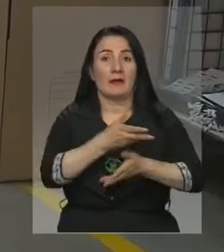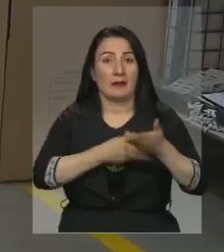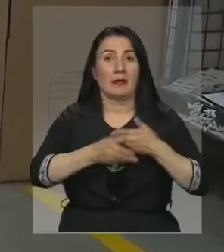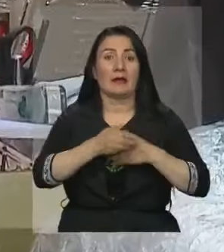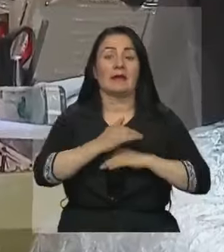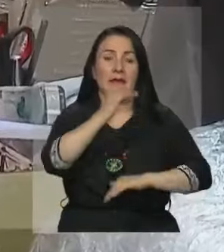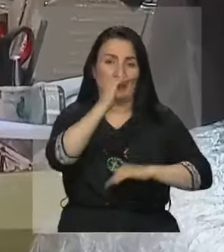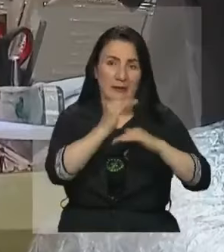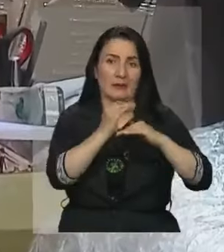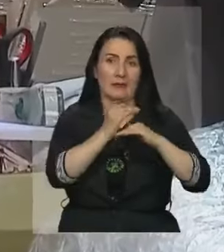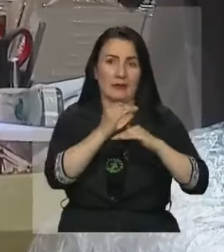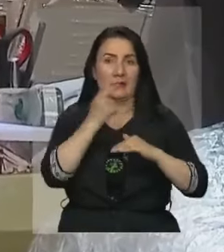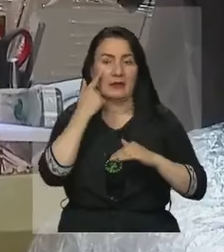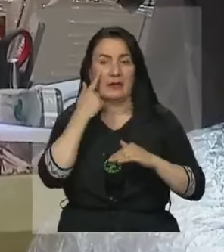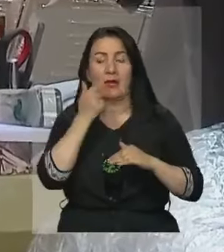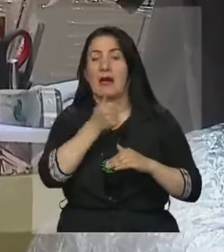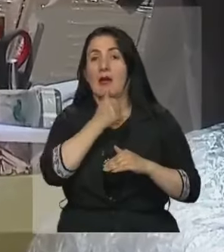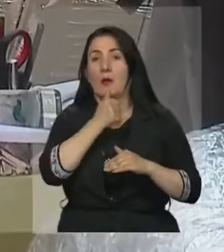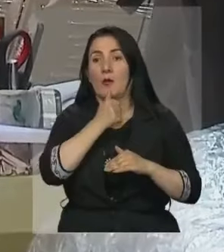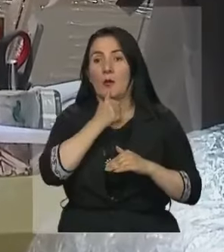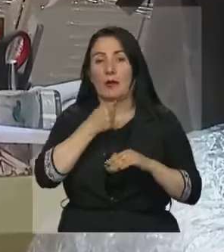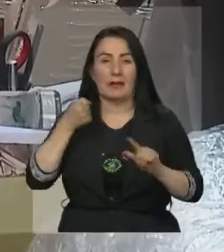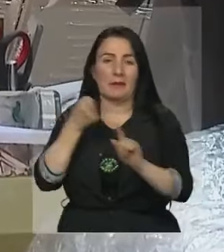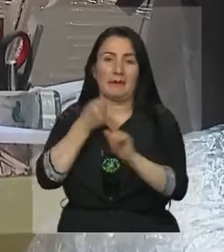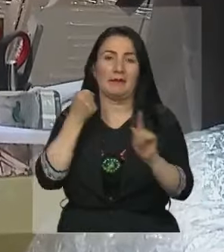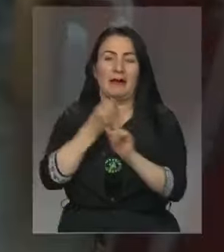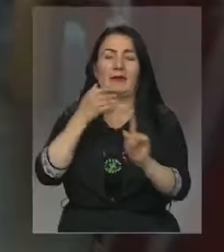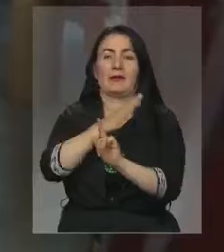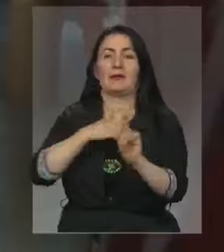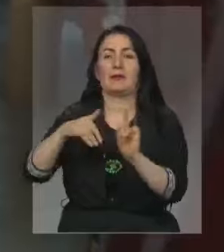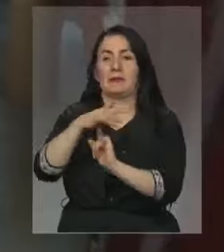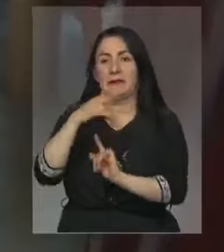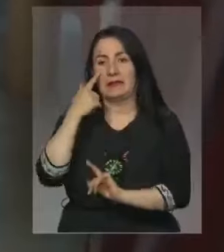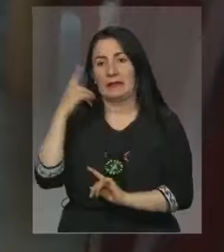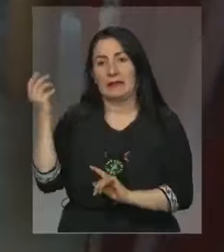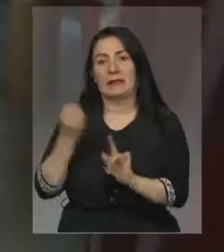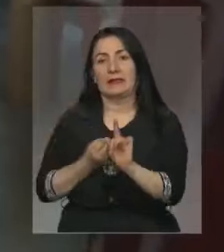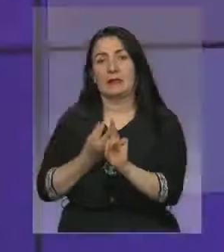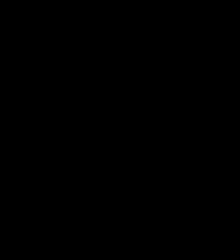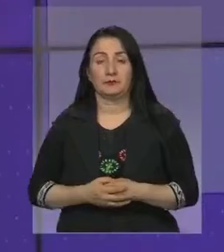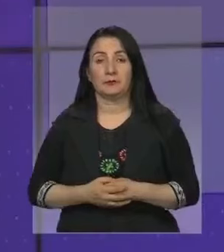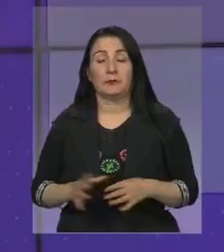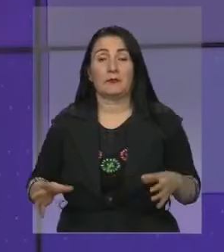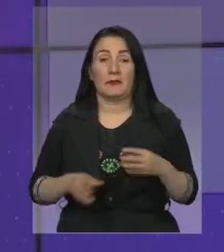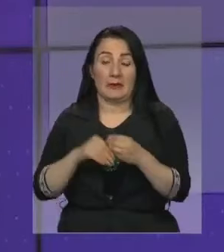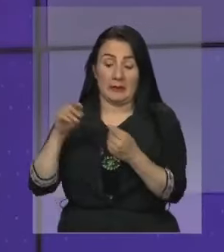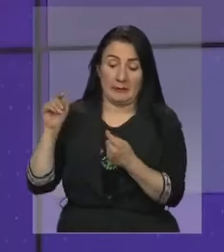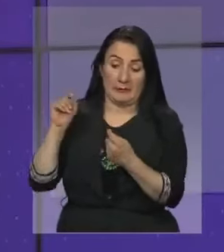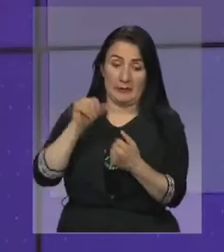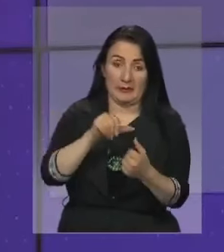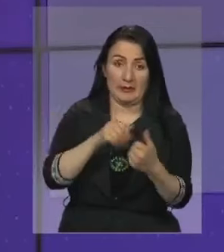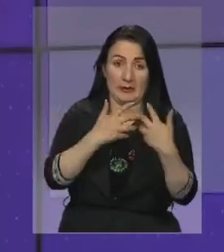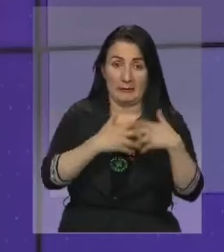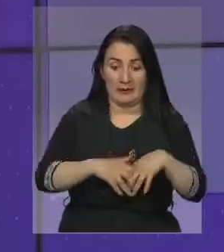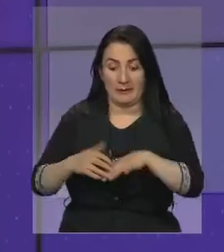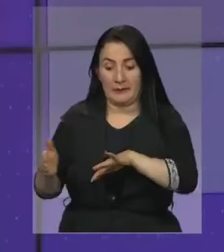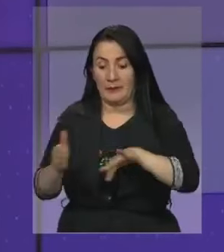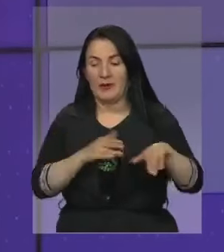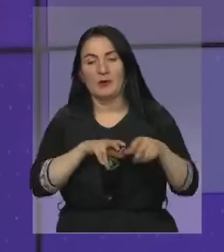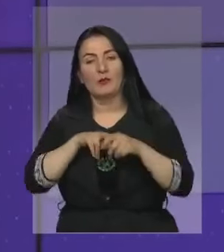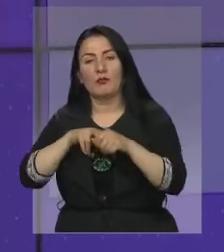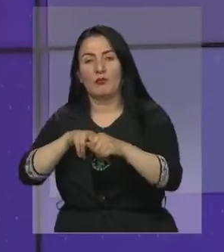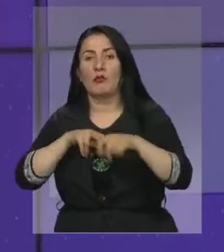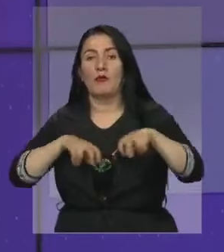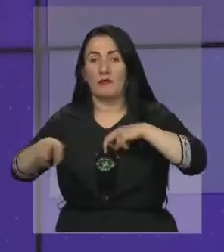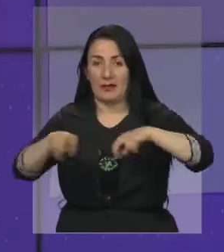la huella hídrica y reducir los impactos ambientales de las industrias. Y de la inversión de las empresas, pasamos a la inversión en